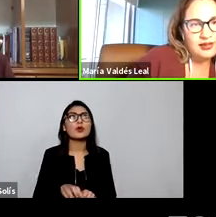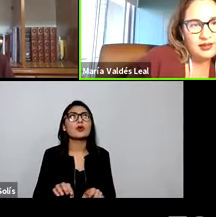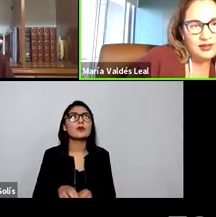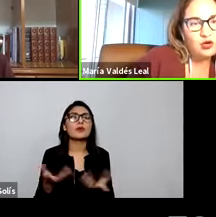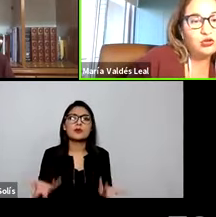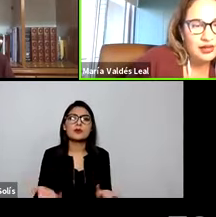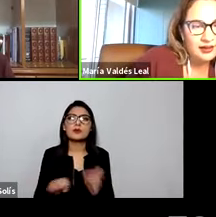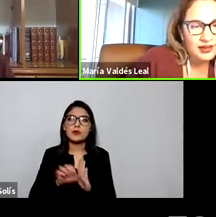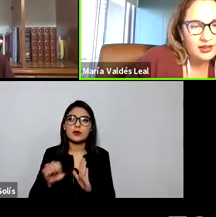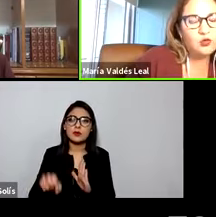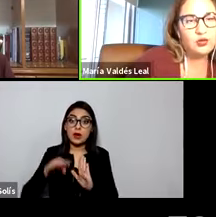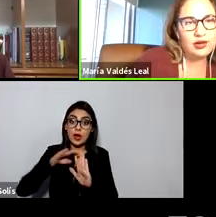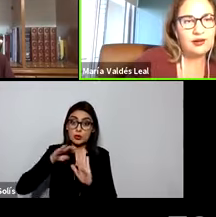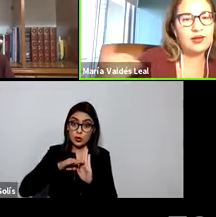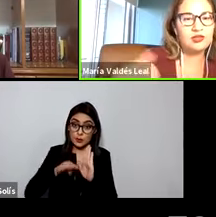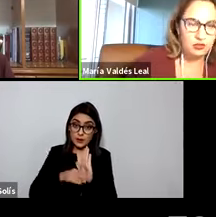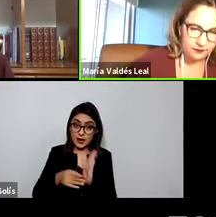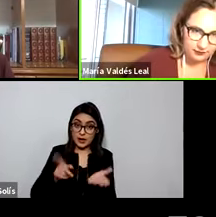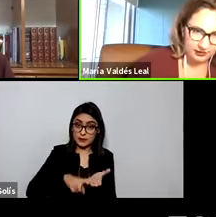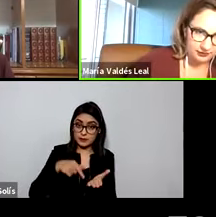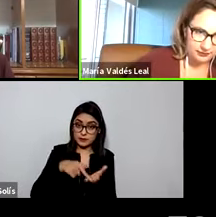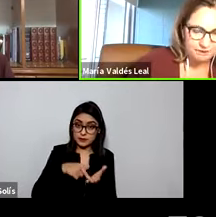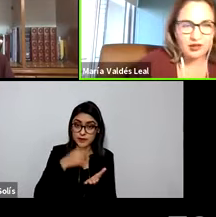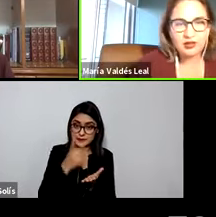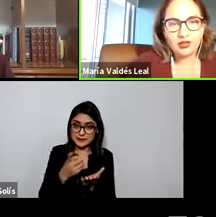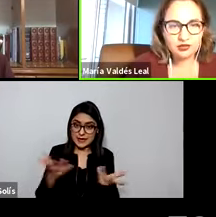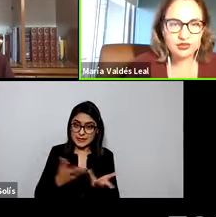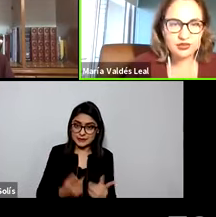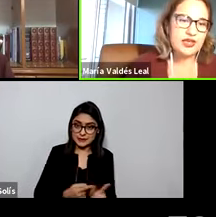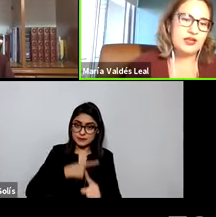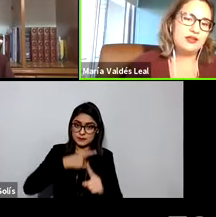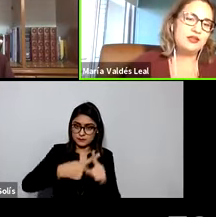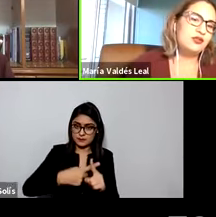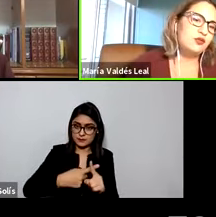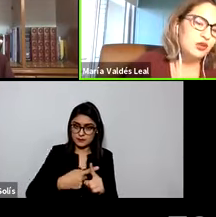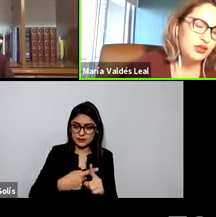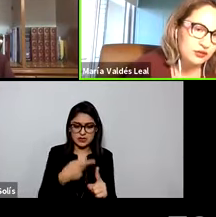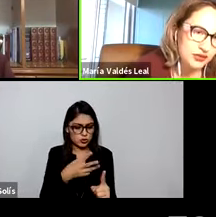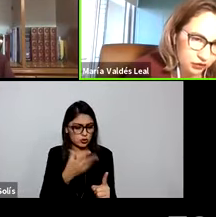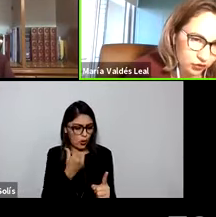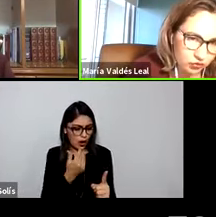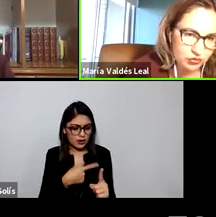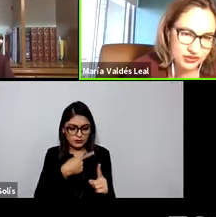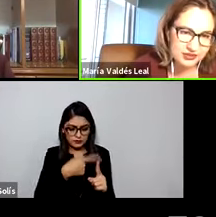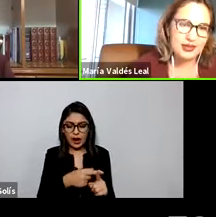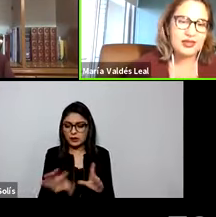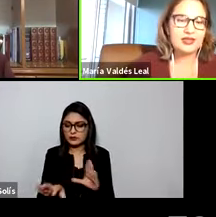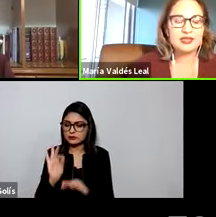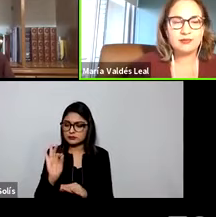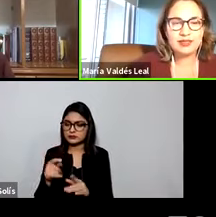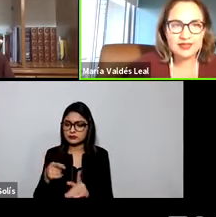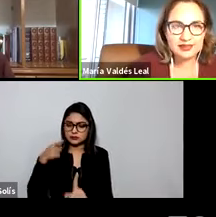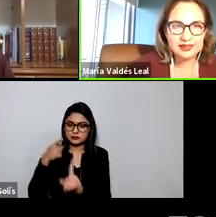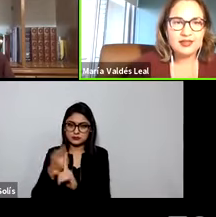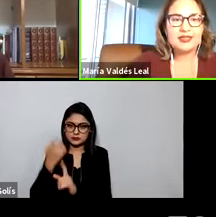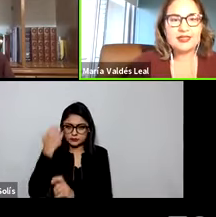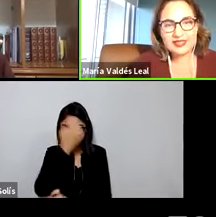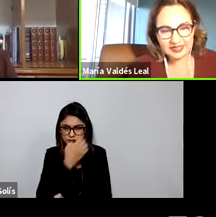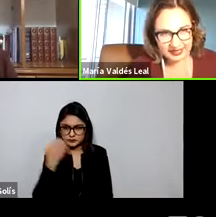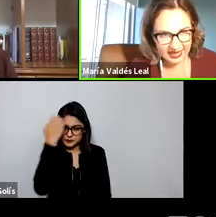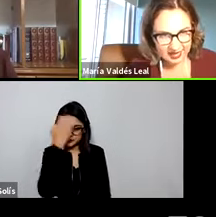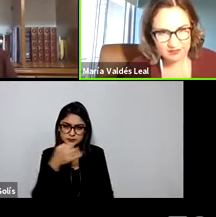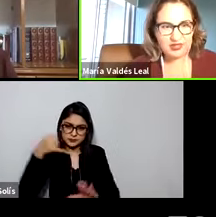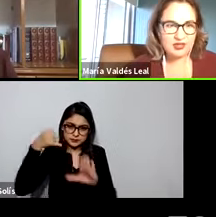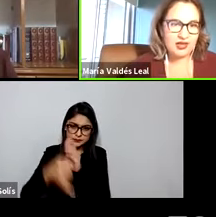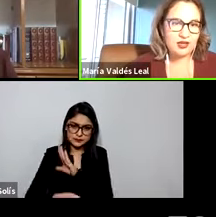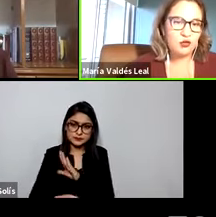una norma que contenga una acción afirmativa. Entonces, el test de escrutinio estricto consiste en establecer